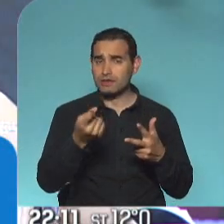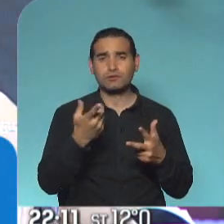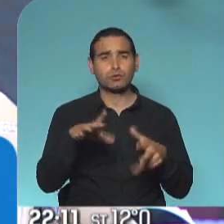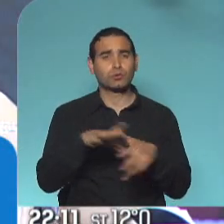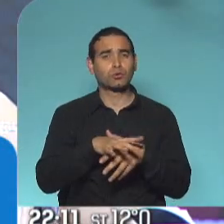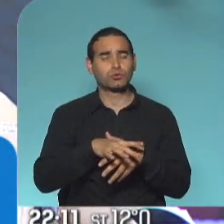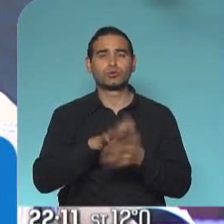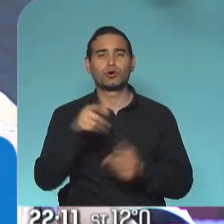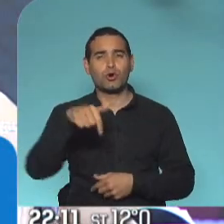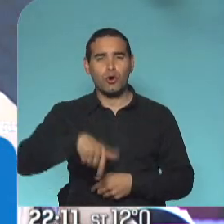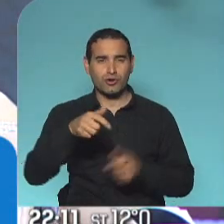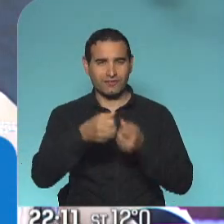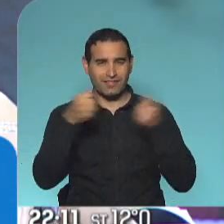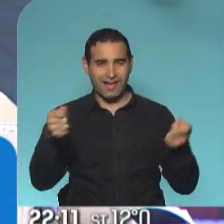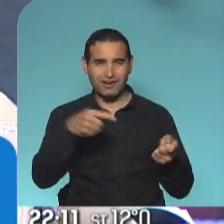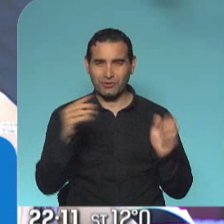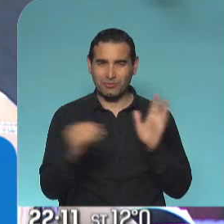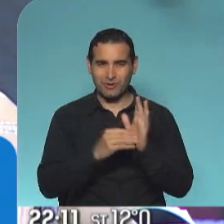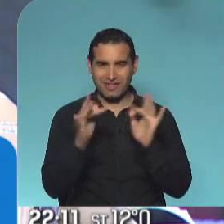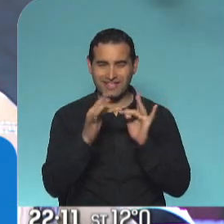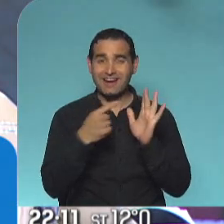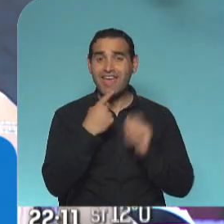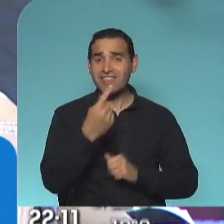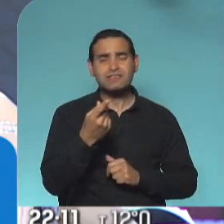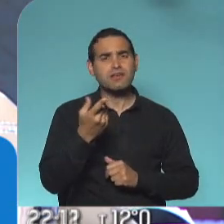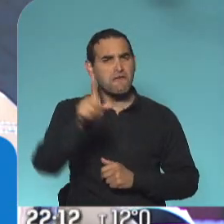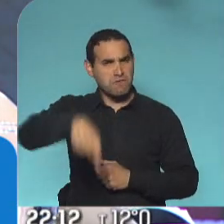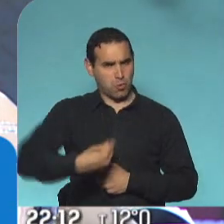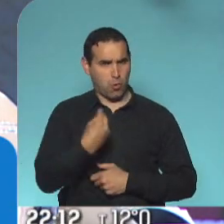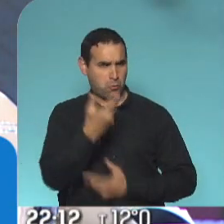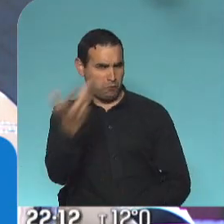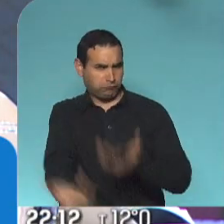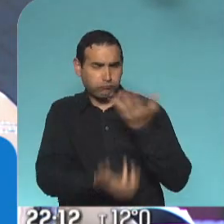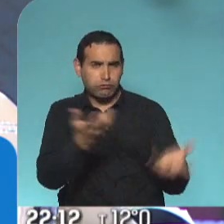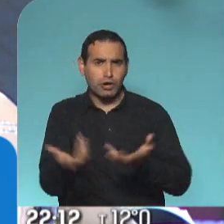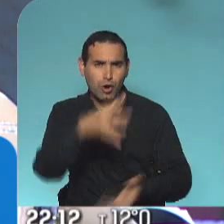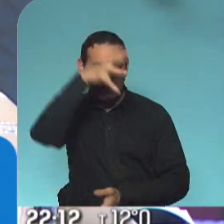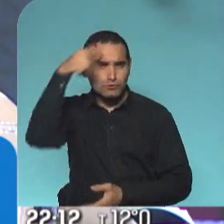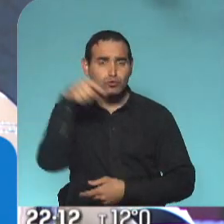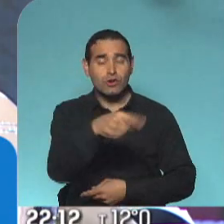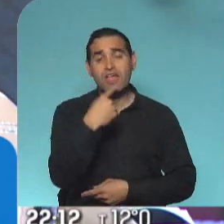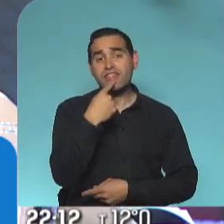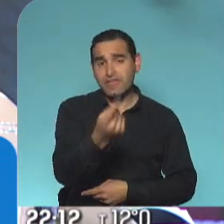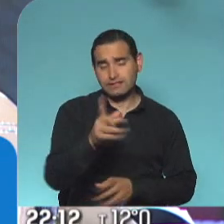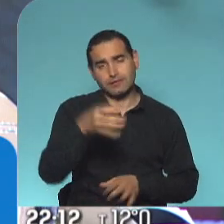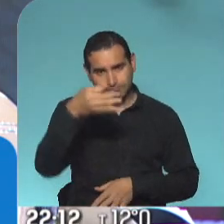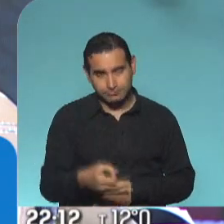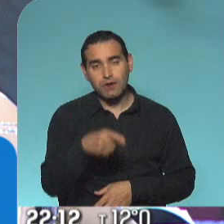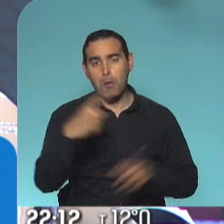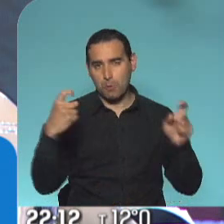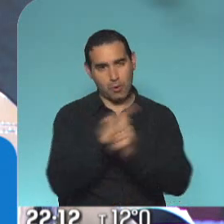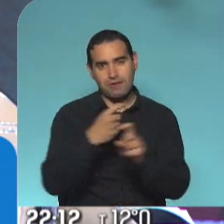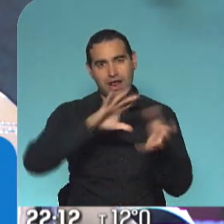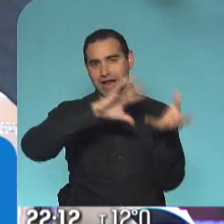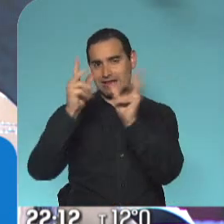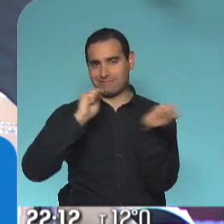Sergio Federovisky hoy en Infobae, donde él aborda justamente esto. ¿Cuáles son las causas profundas de esto que está ocurriendo en el Amazonas? Por un lado dice, efectivamente hay un problema de